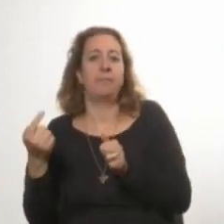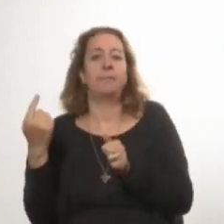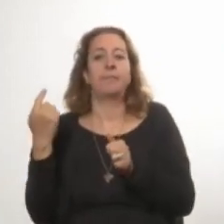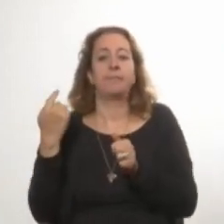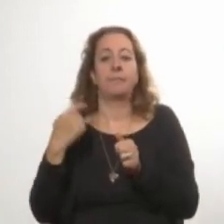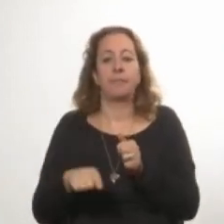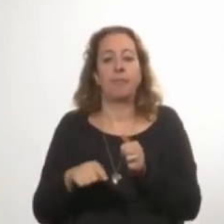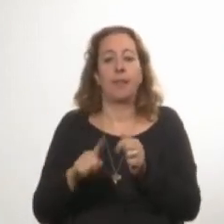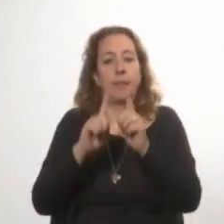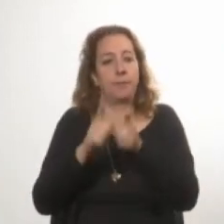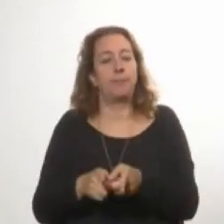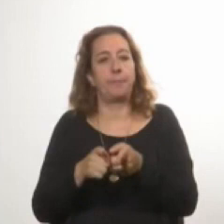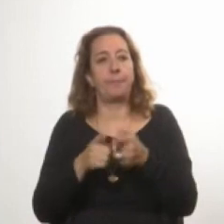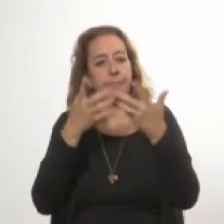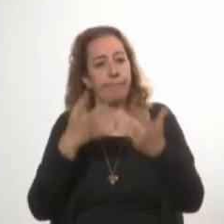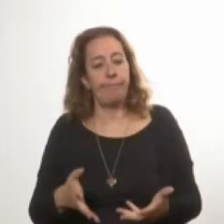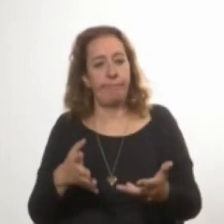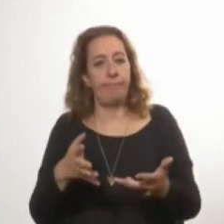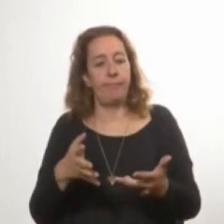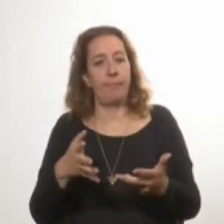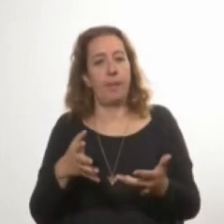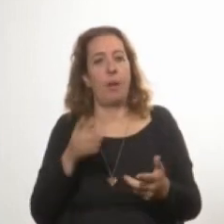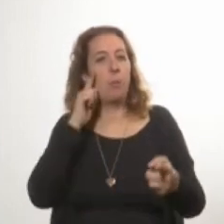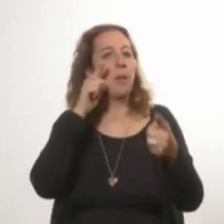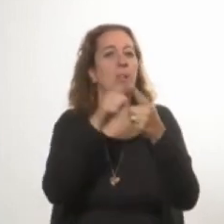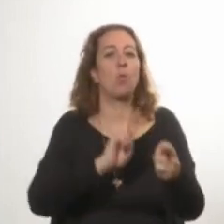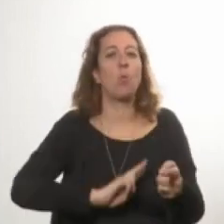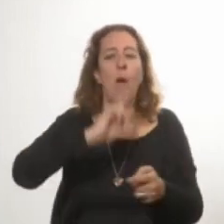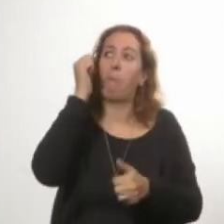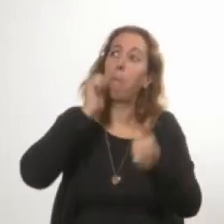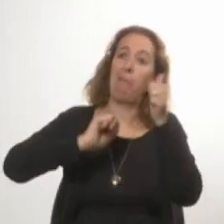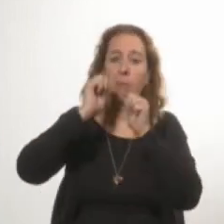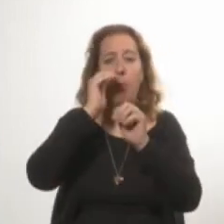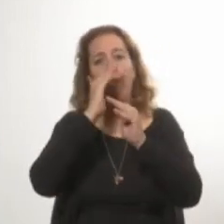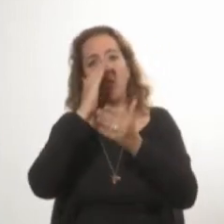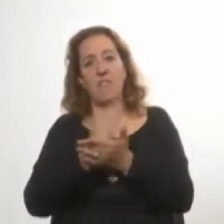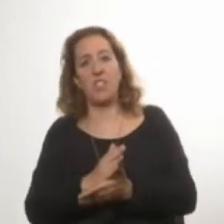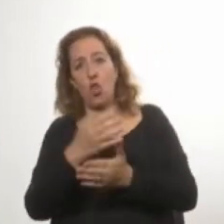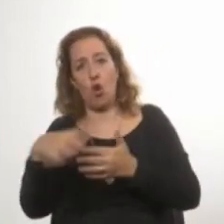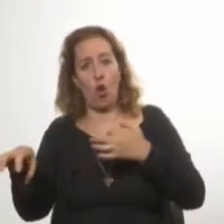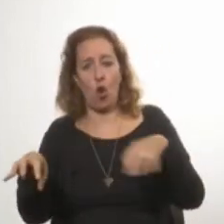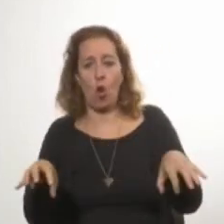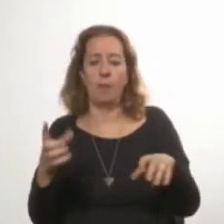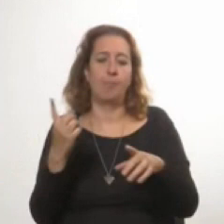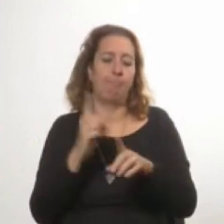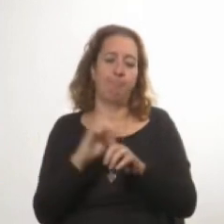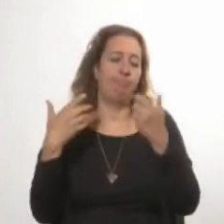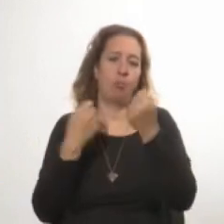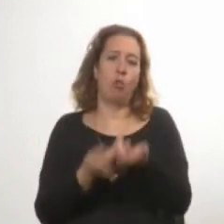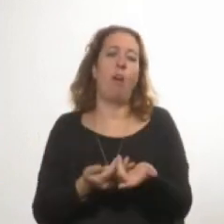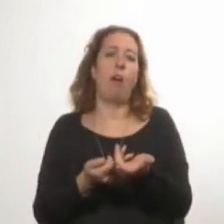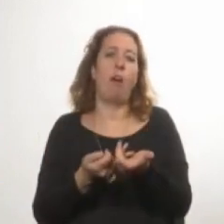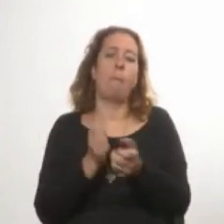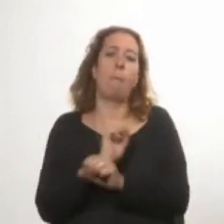y apostemos a un Uruguay donde no seamos víctimas de una división que más que brindarnos una posibilidad de